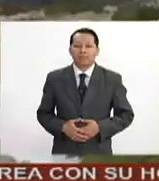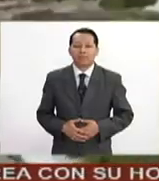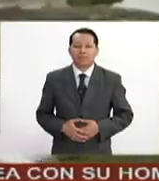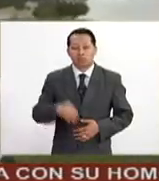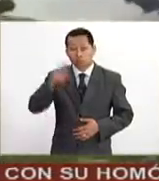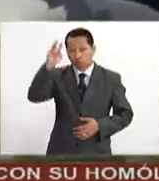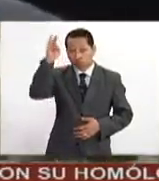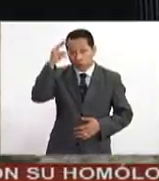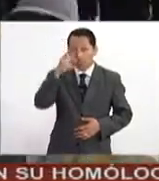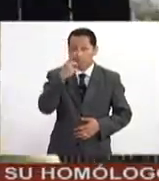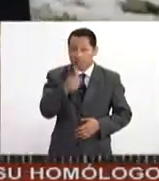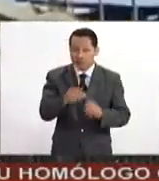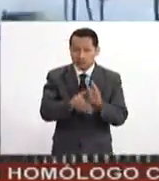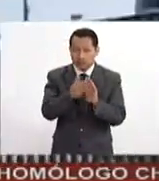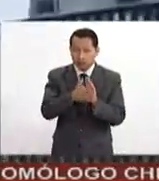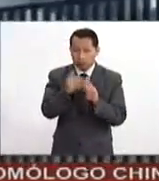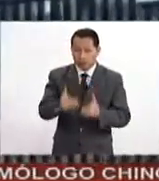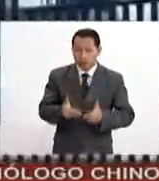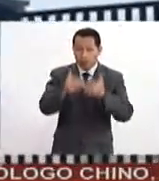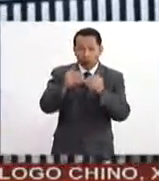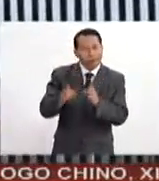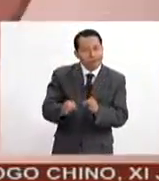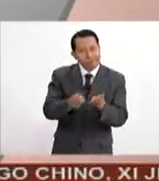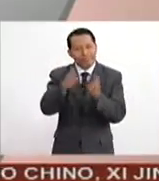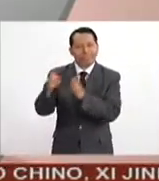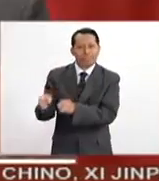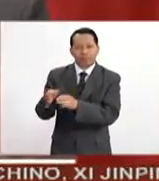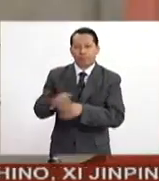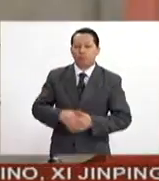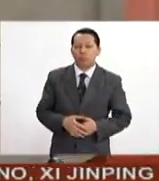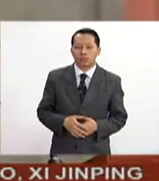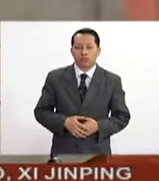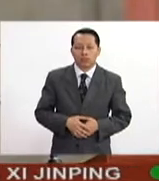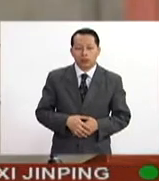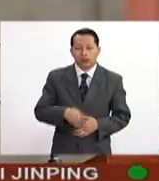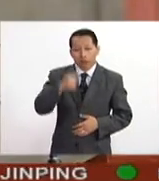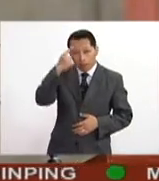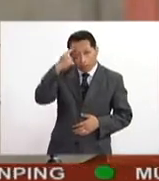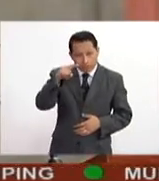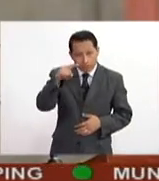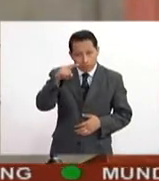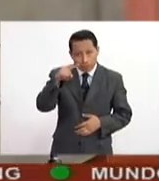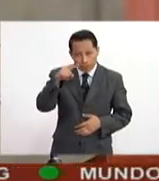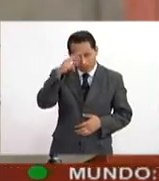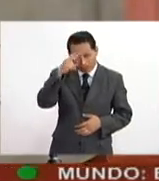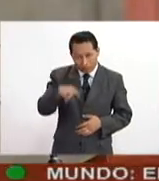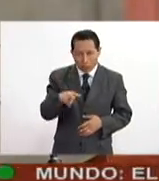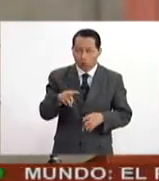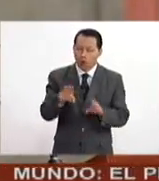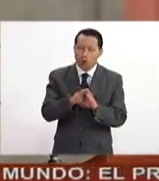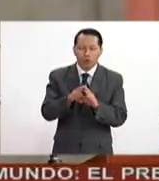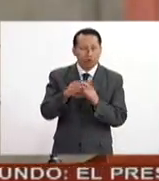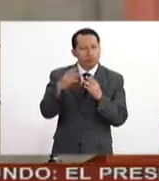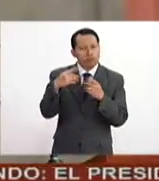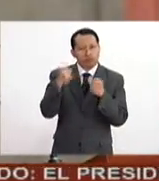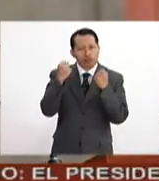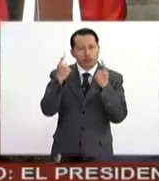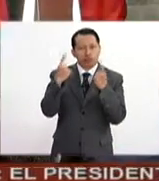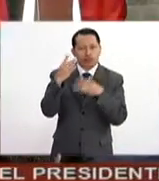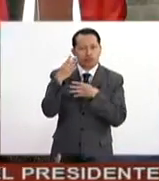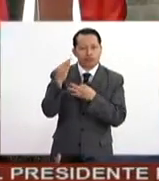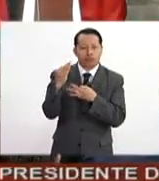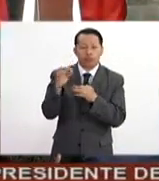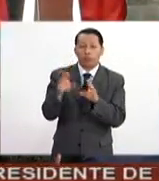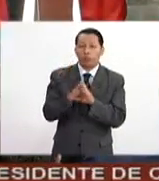Donald Trump aplaza la construcción del muro fronterizo. Es para México una gran distinción que el gobierno de